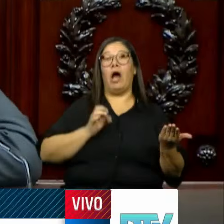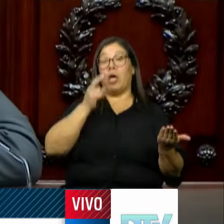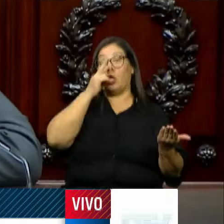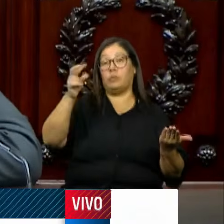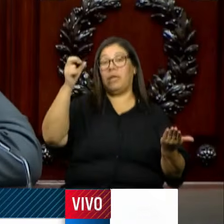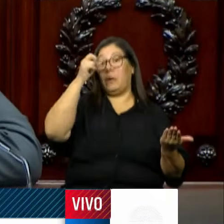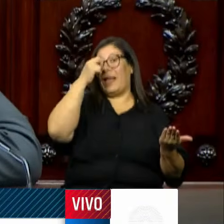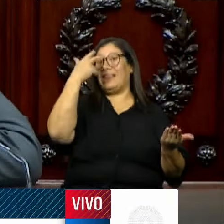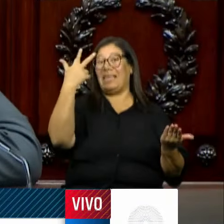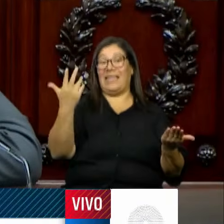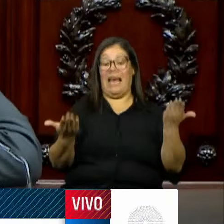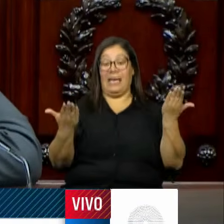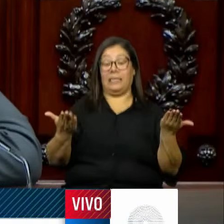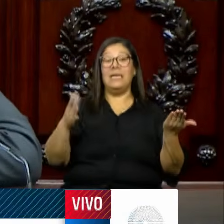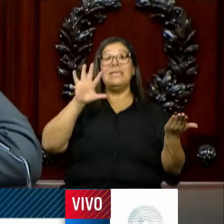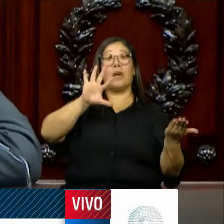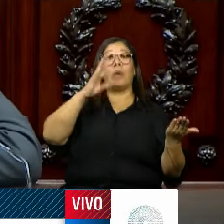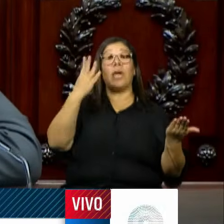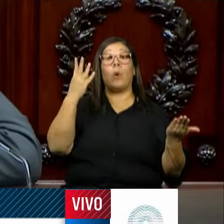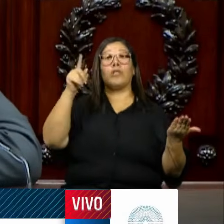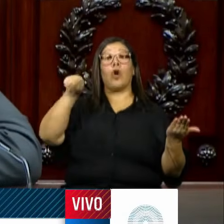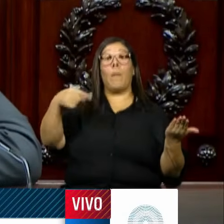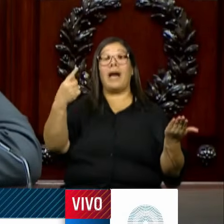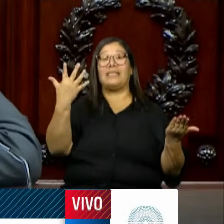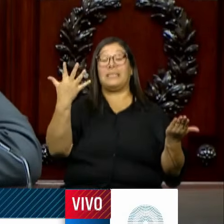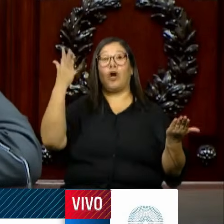el 54%, arrojó